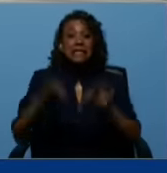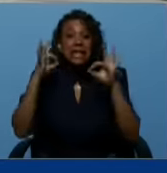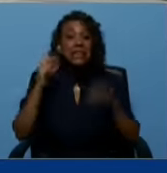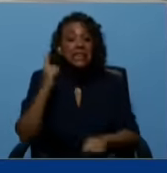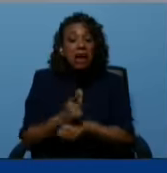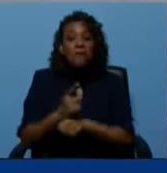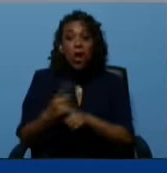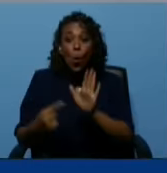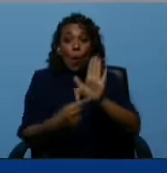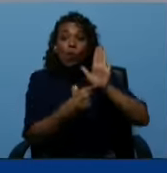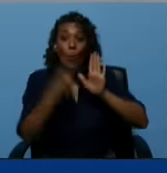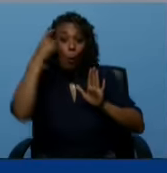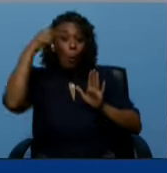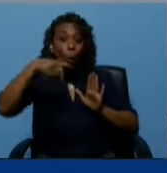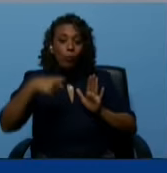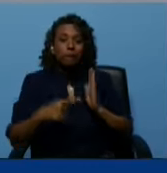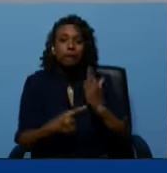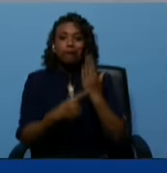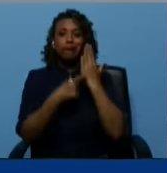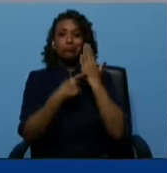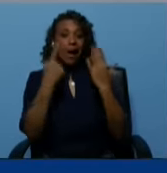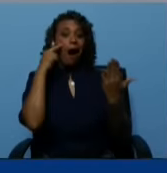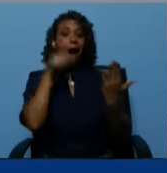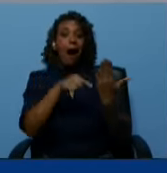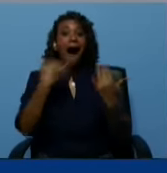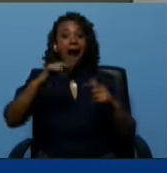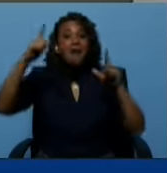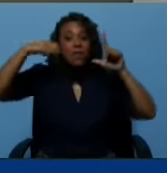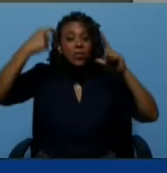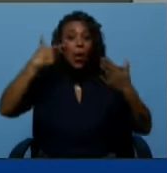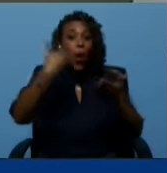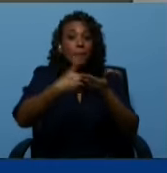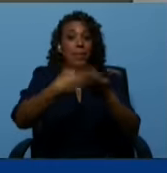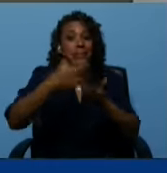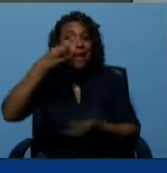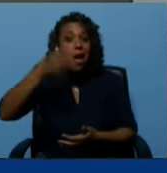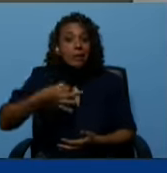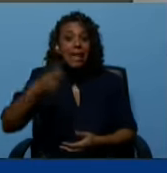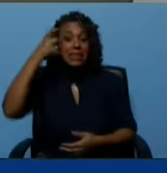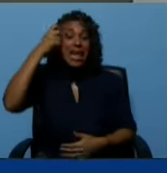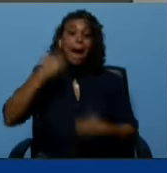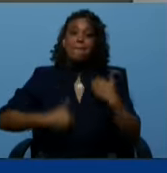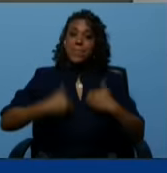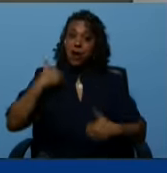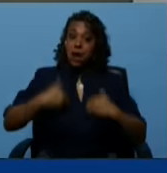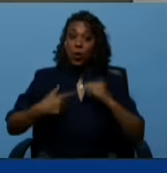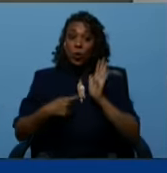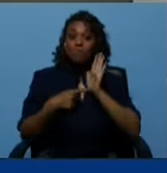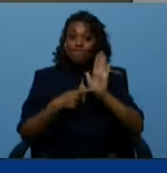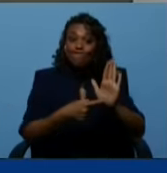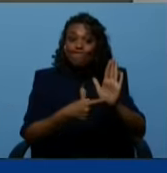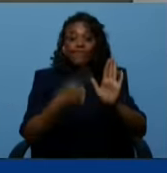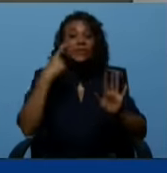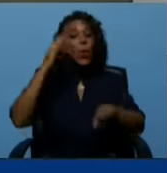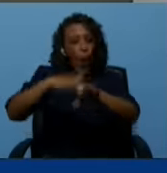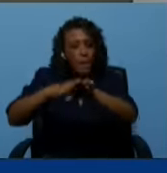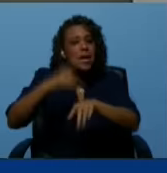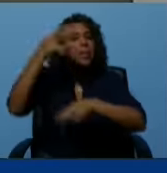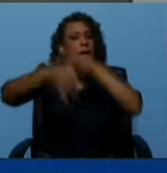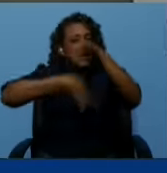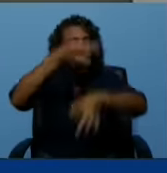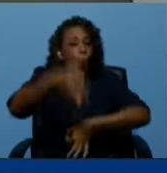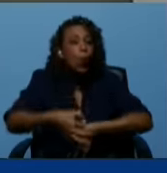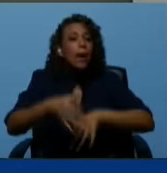¿Cómo se ha demostrado hoy? Tenemos el video, ¿verdad? El miércoles, se los dije, en